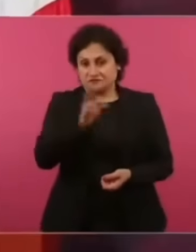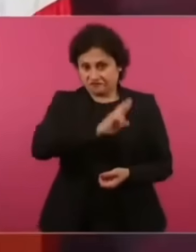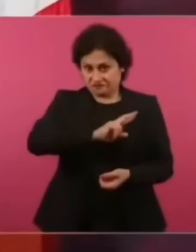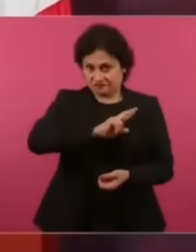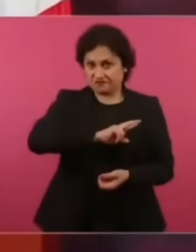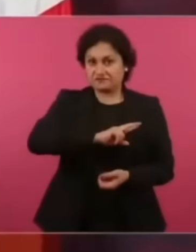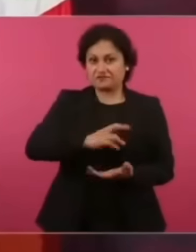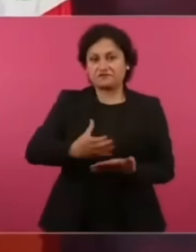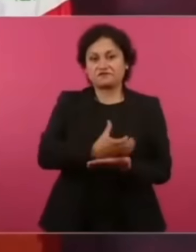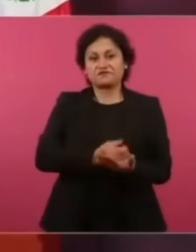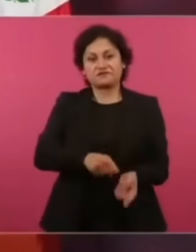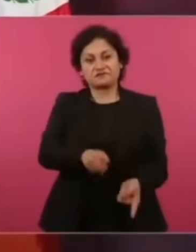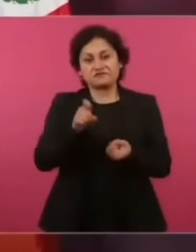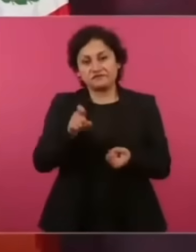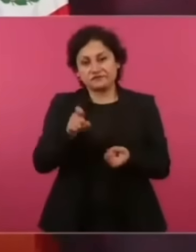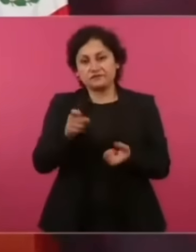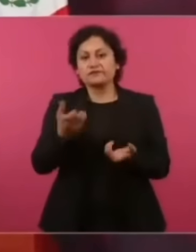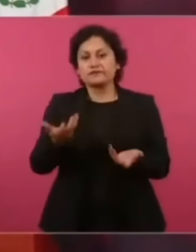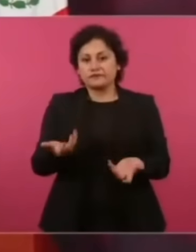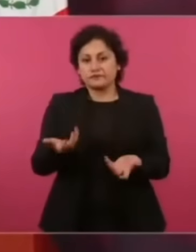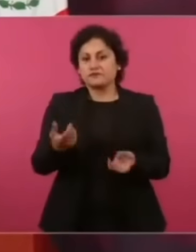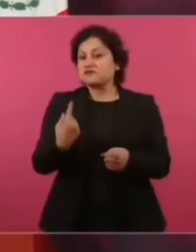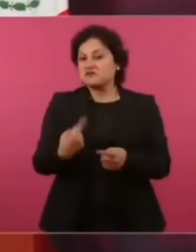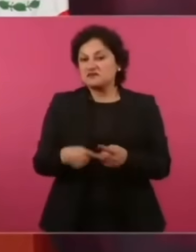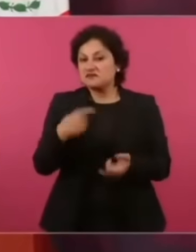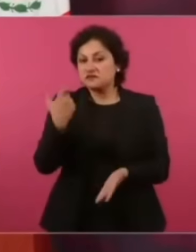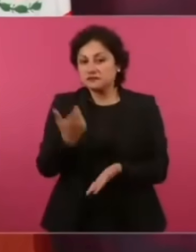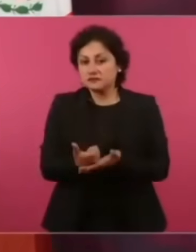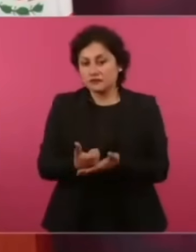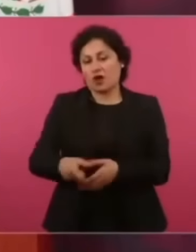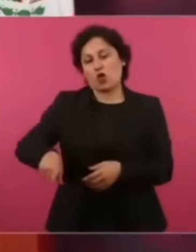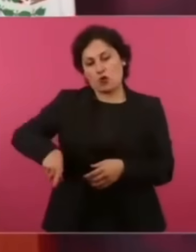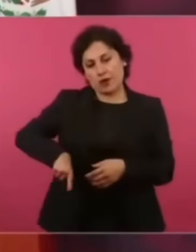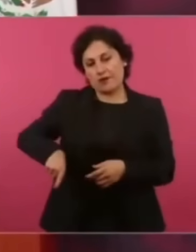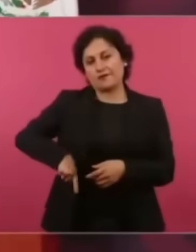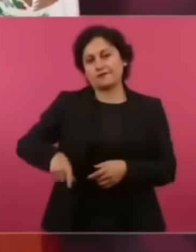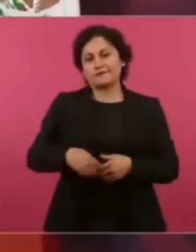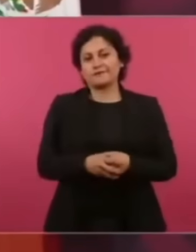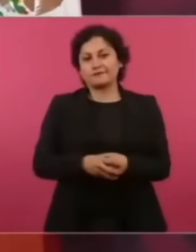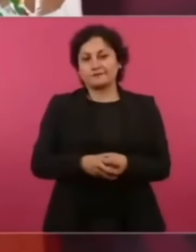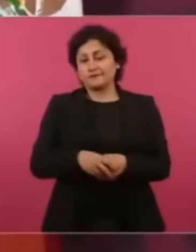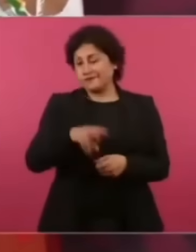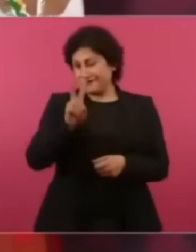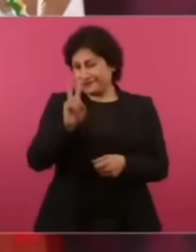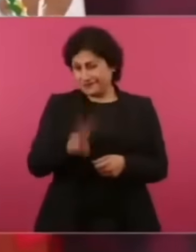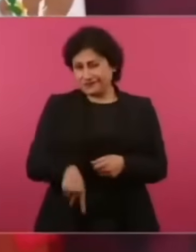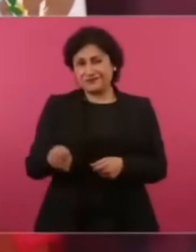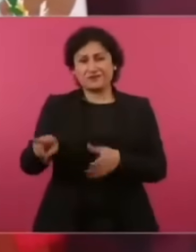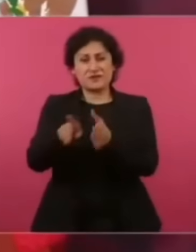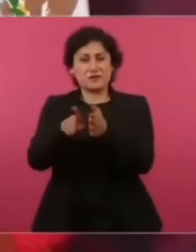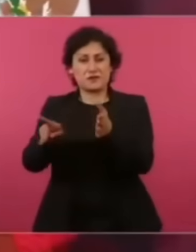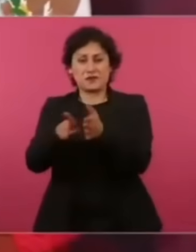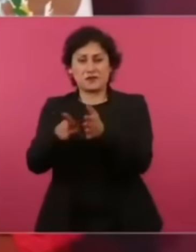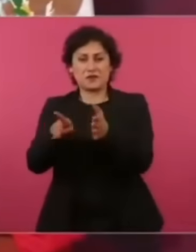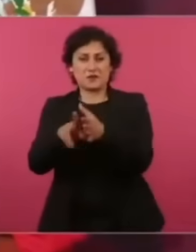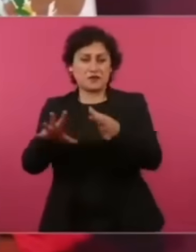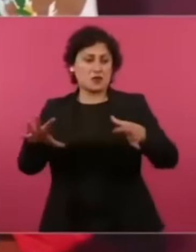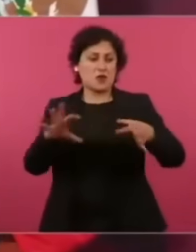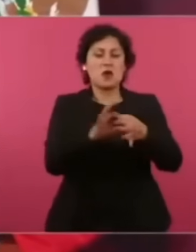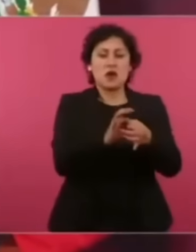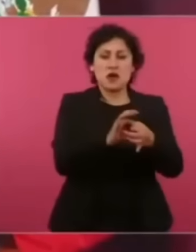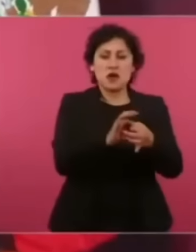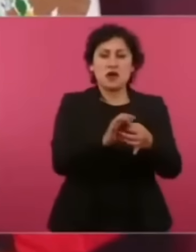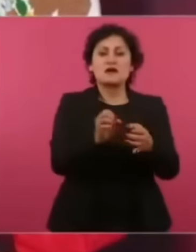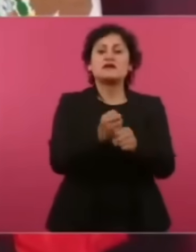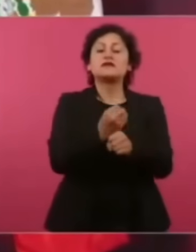rentarlos al gobierno. Y estaban muy vinculados antes con la Secretaría